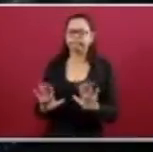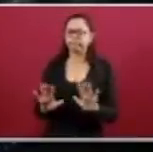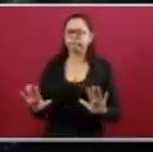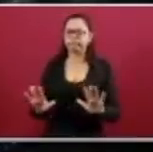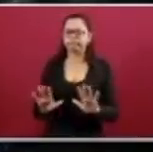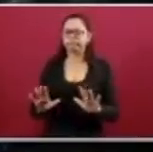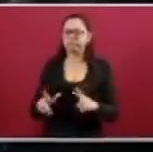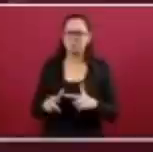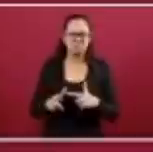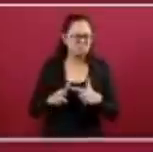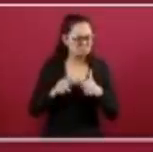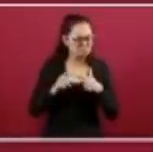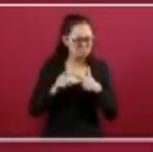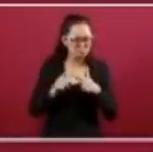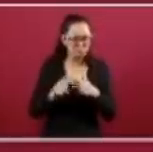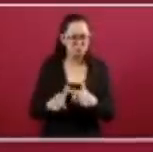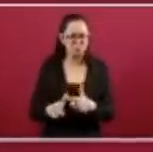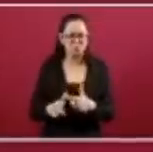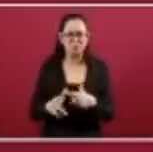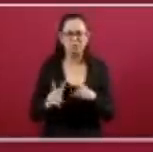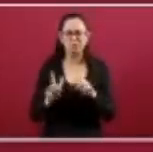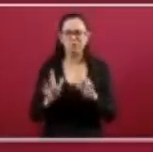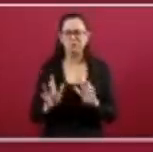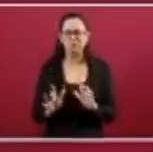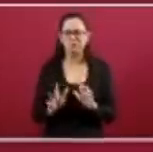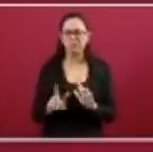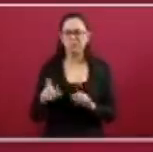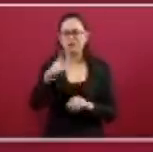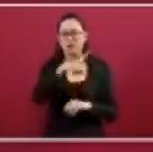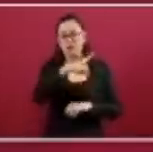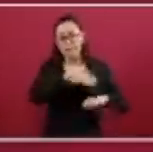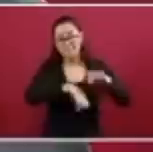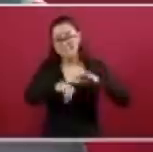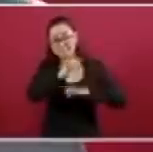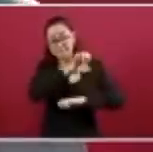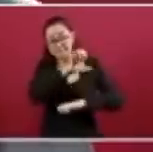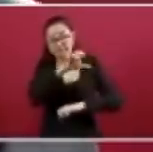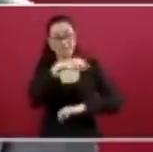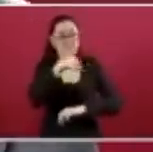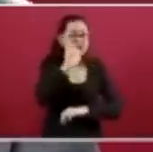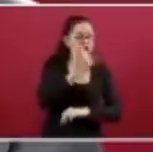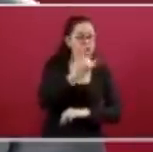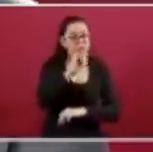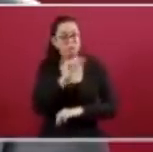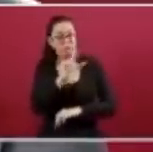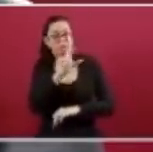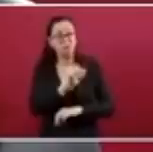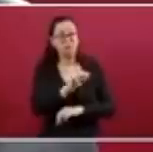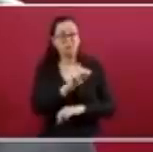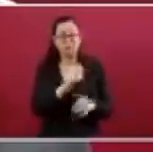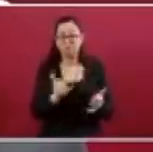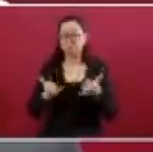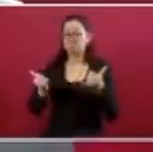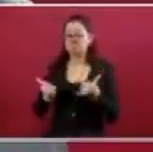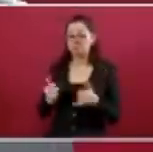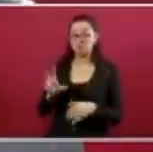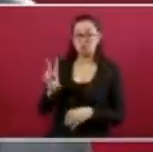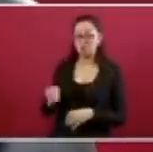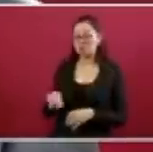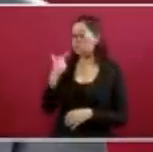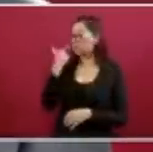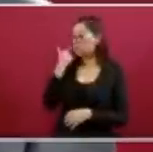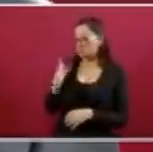va a ser decisión de las empresas. Si ellos dicen no, no